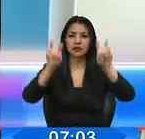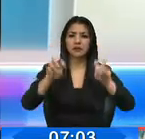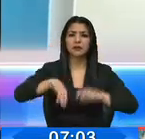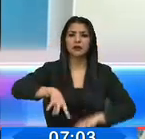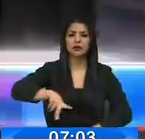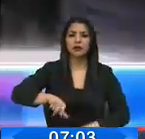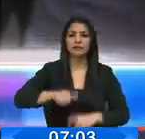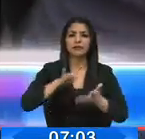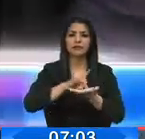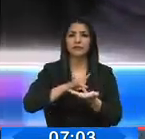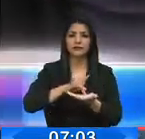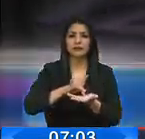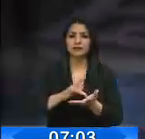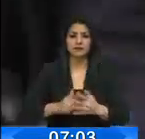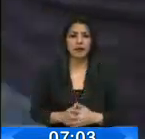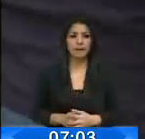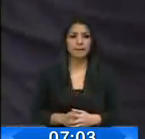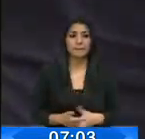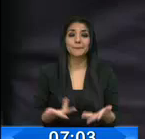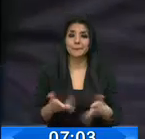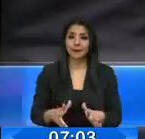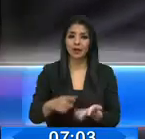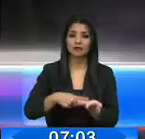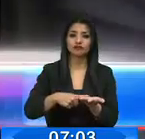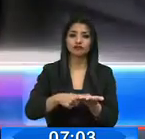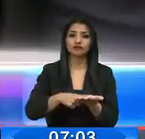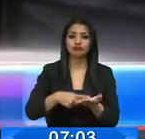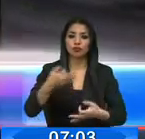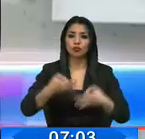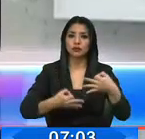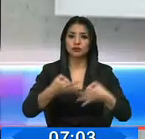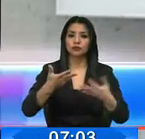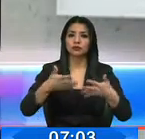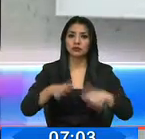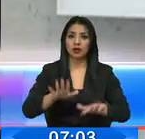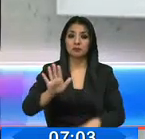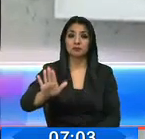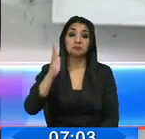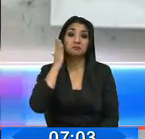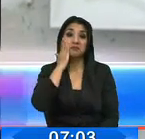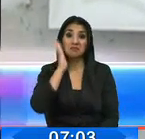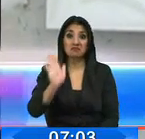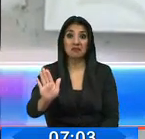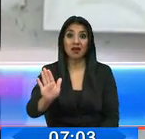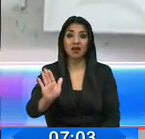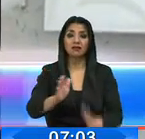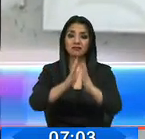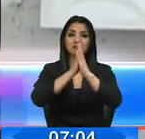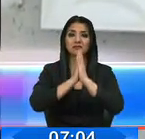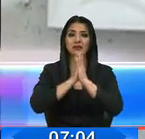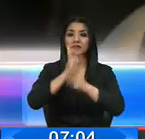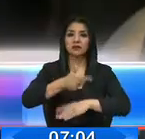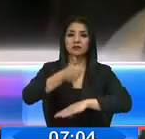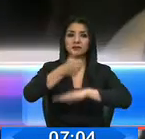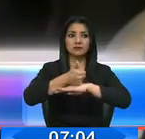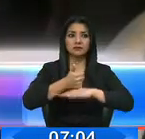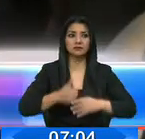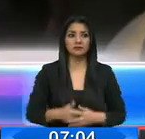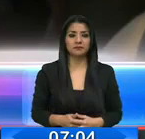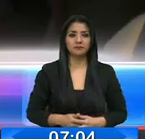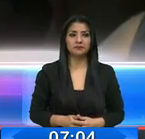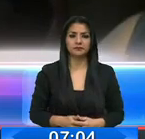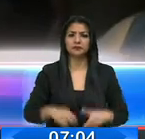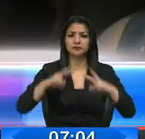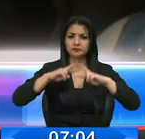robo a una farmacia. Ya se realizó la audiencia de flagrancia. La madre de la afectada hace una petición a las autoridades. Para que se